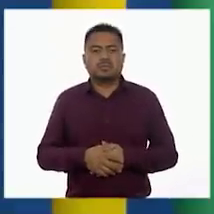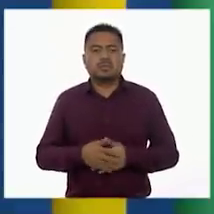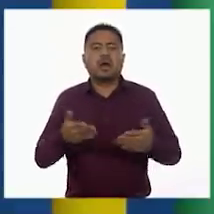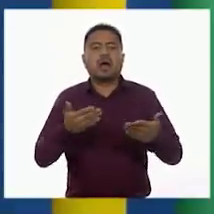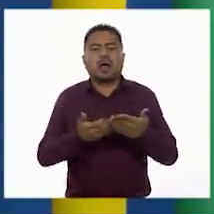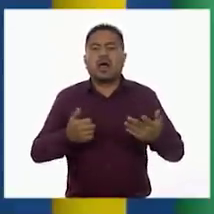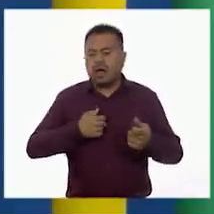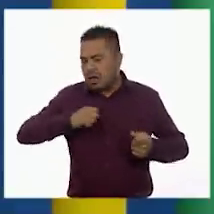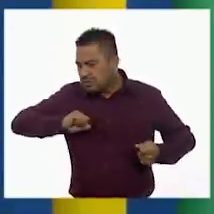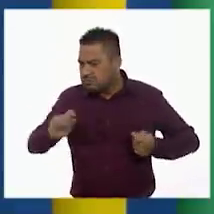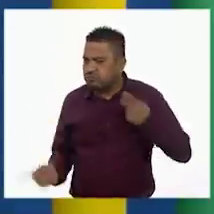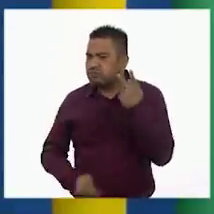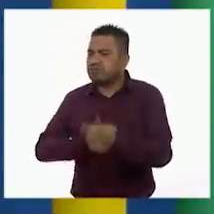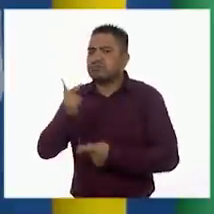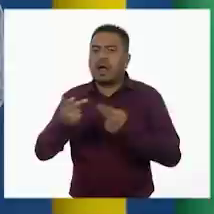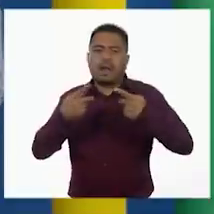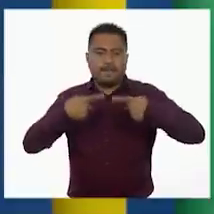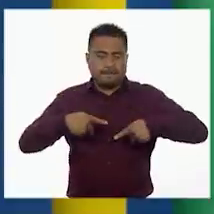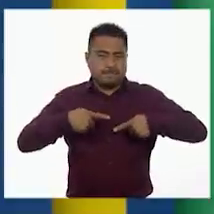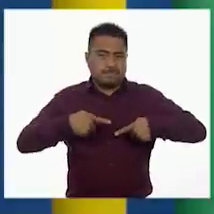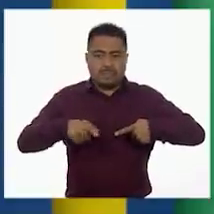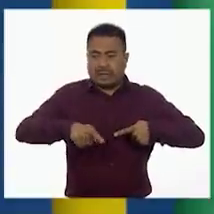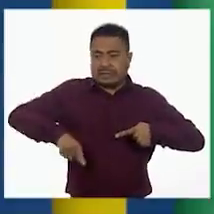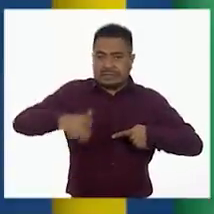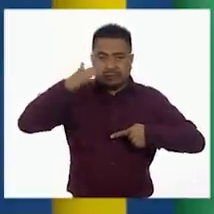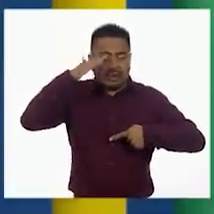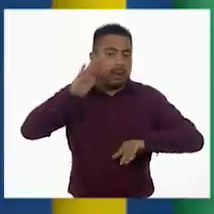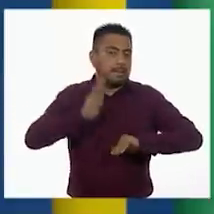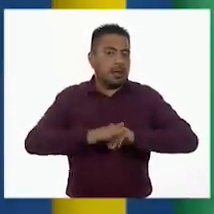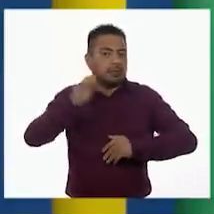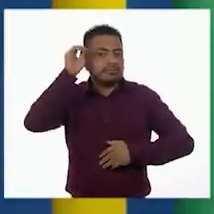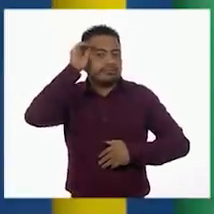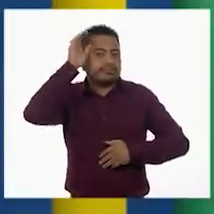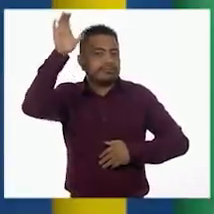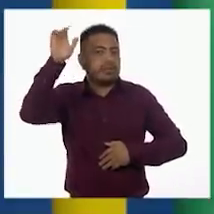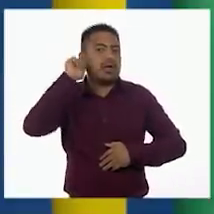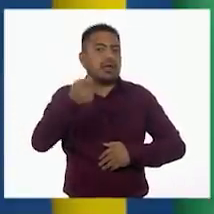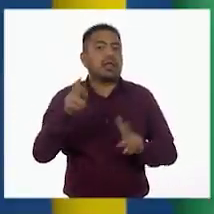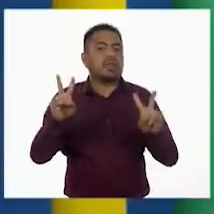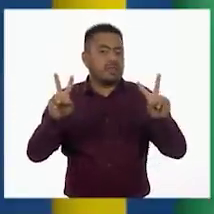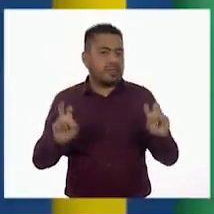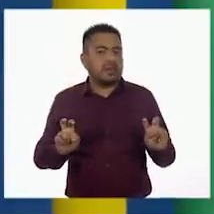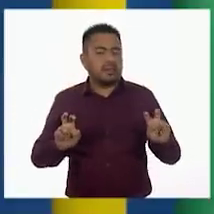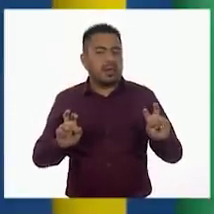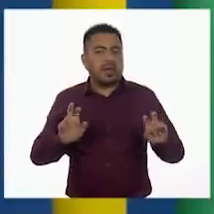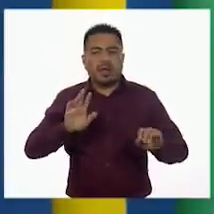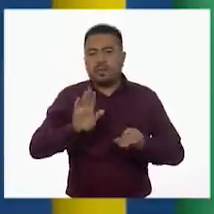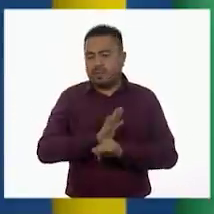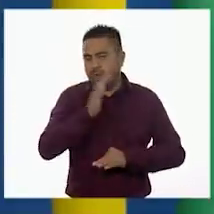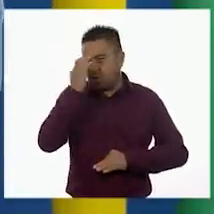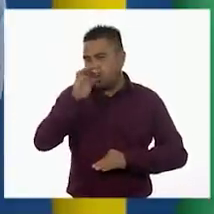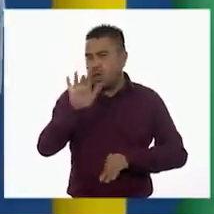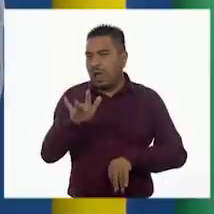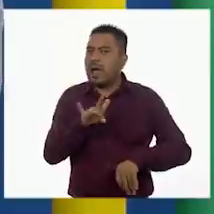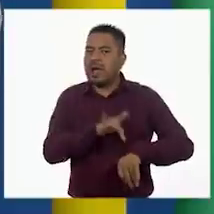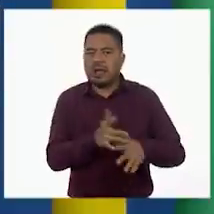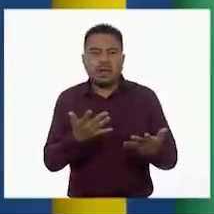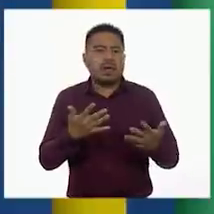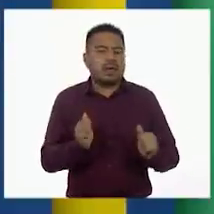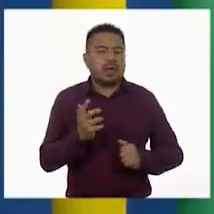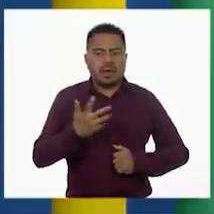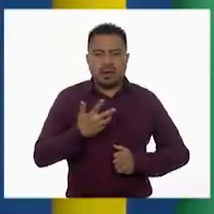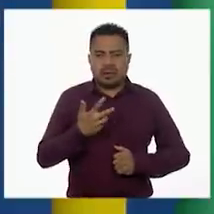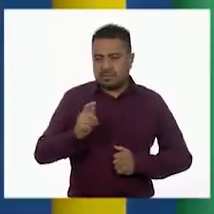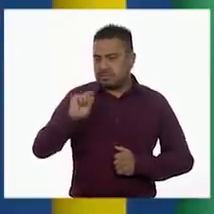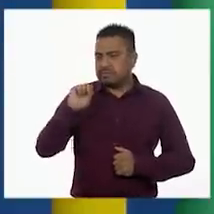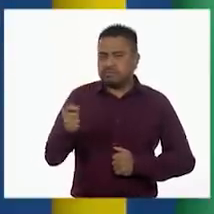Vamos a preguntar a las personas que saben más que nosotros sobre el tema, por las experiencias que han